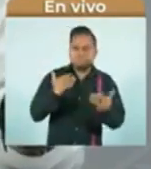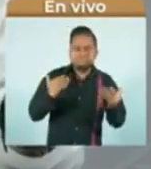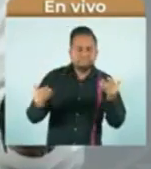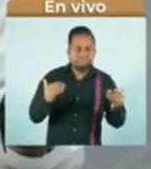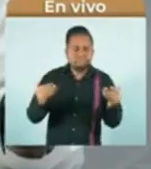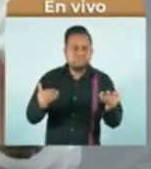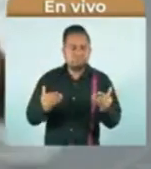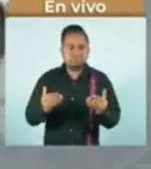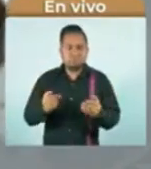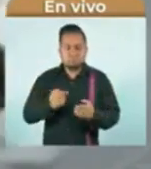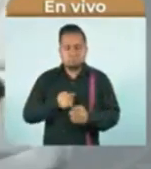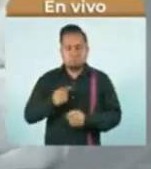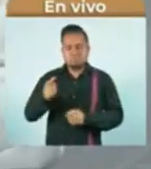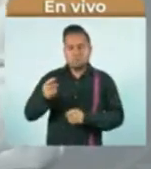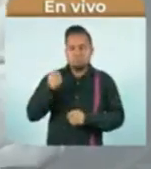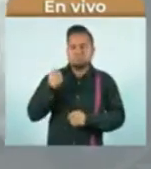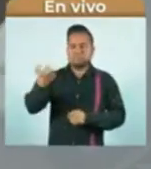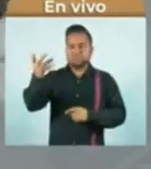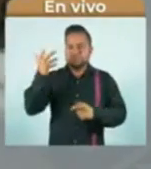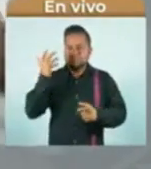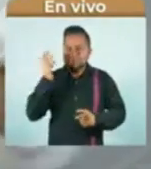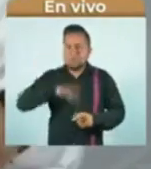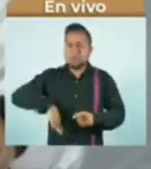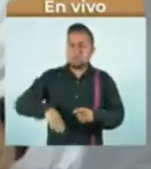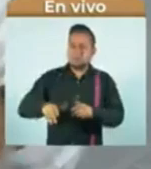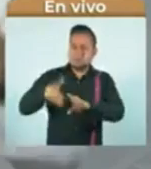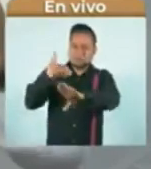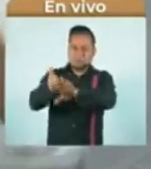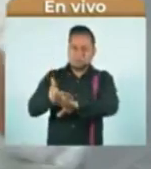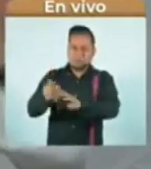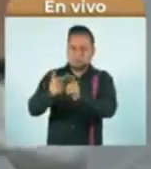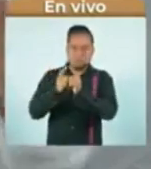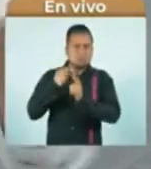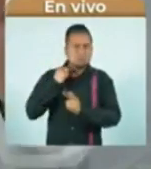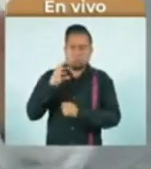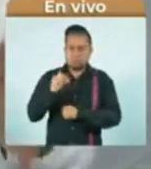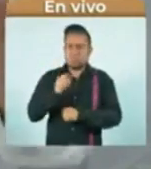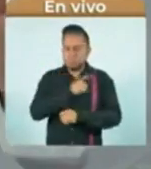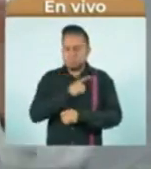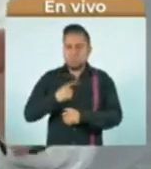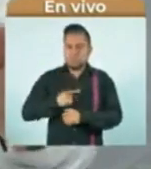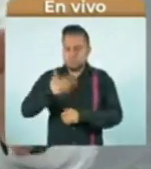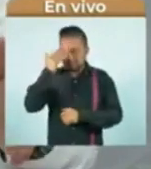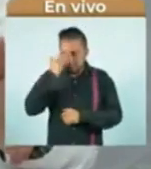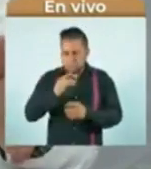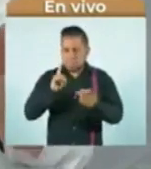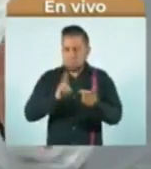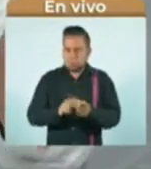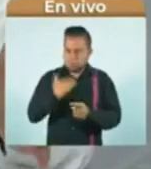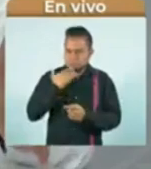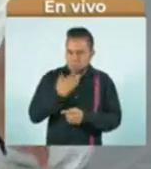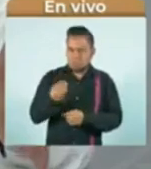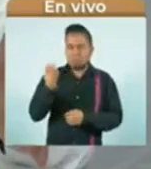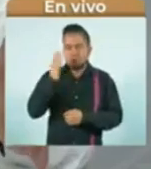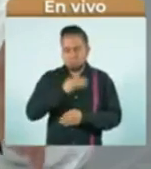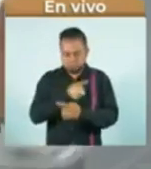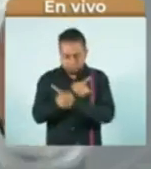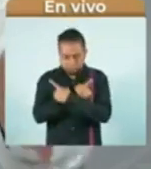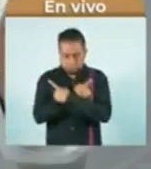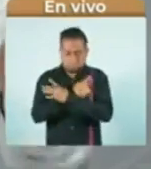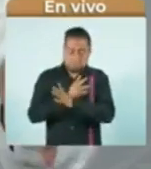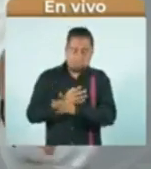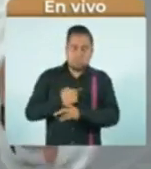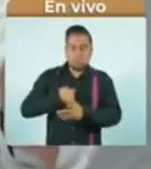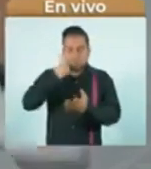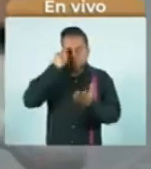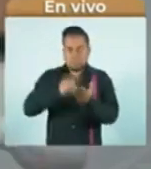Nunca lo hemos condenado ni se le ha señalado de ser de un cártel. Tiene que definir de qué lado de la historia va a estar. Y yo creo que quienes están